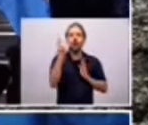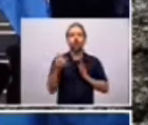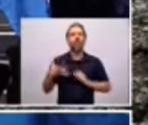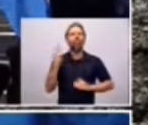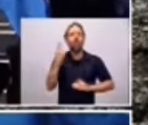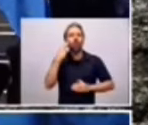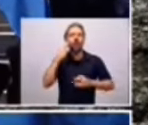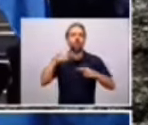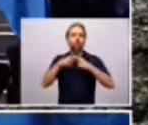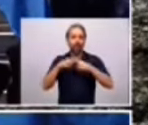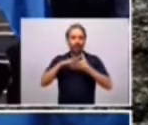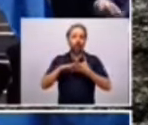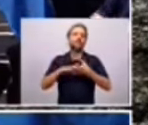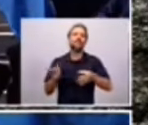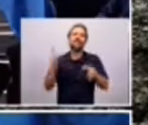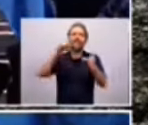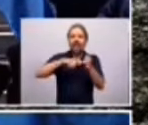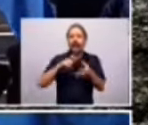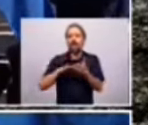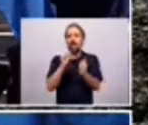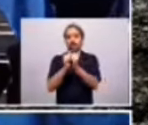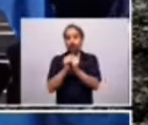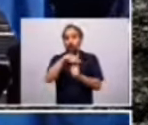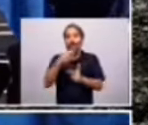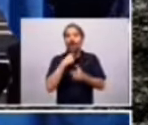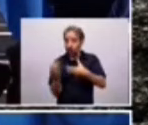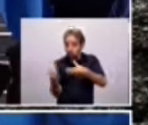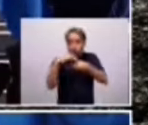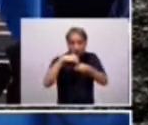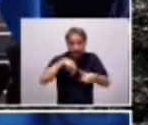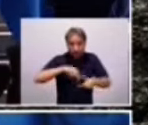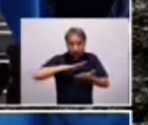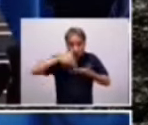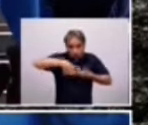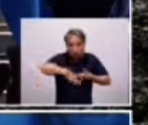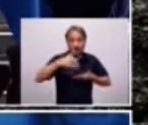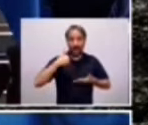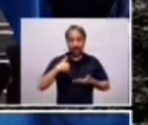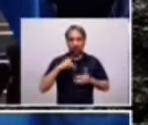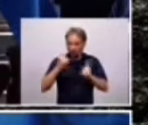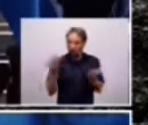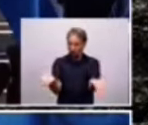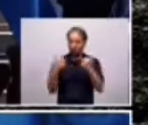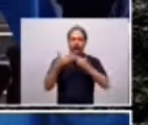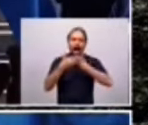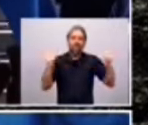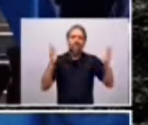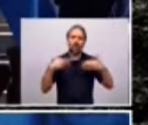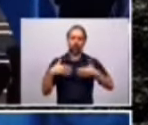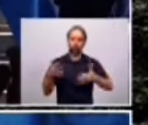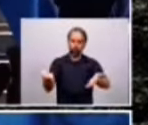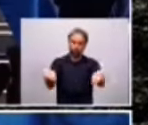son muy distintos. A ver si tengo que volver a fingir demencia. Mientras la CGT marchaba, este muchacho